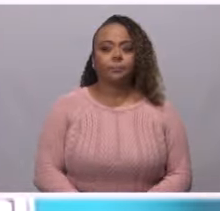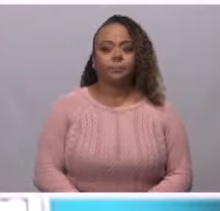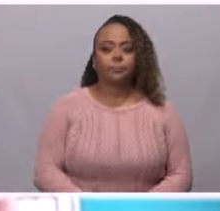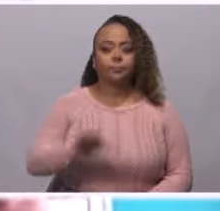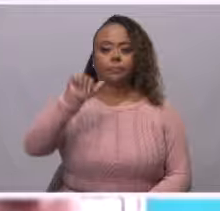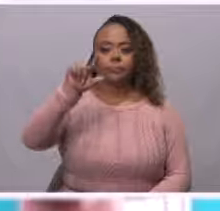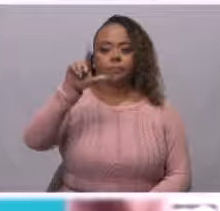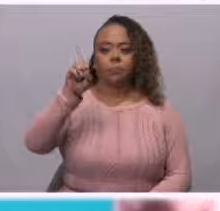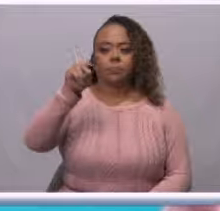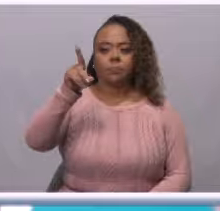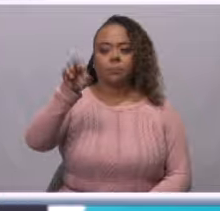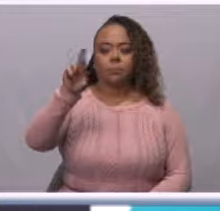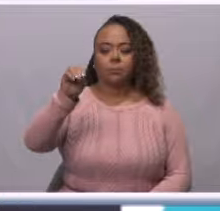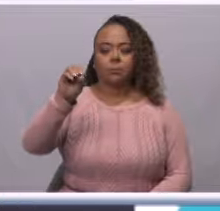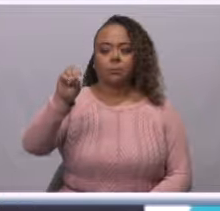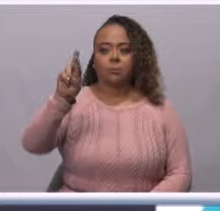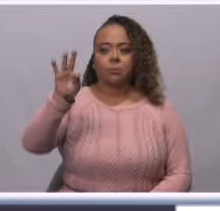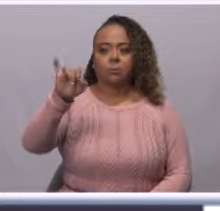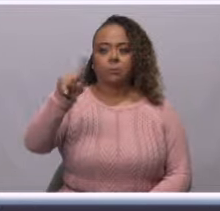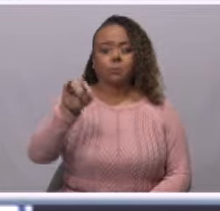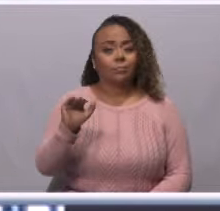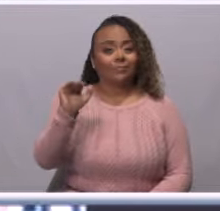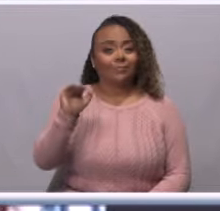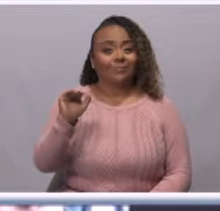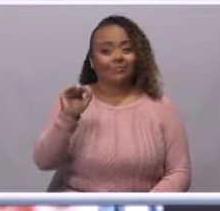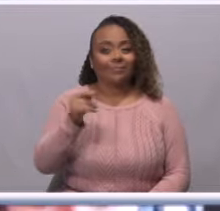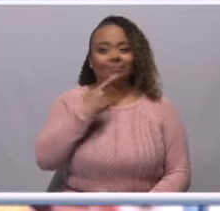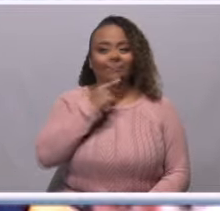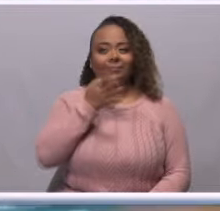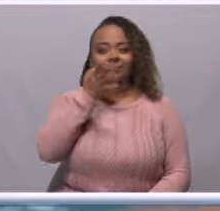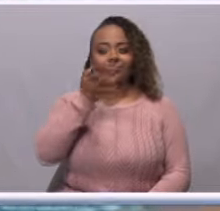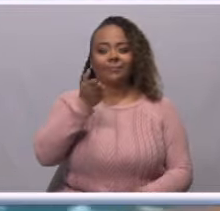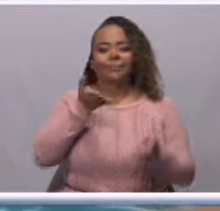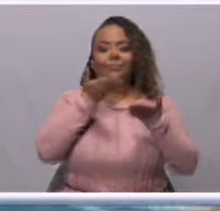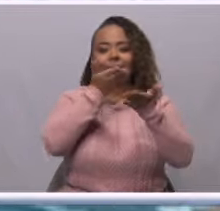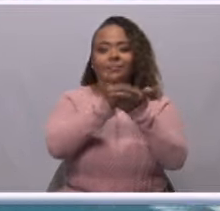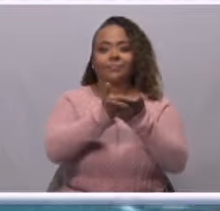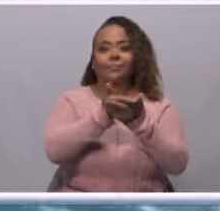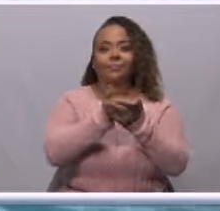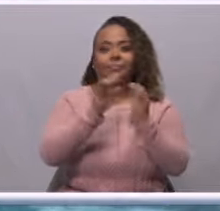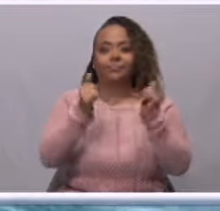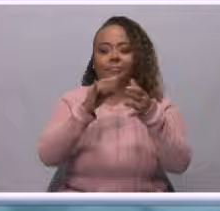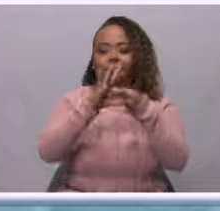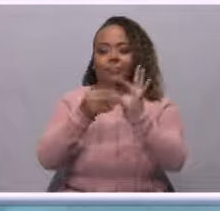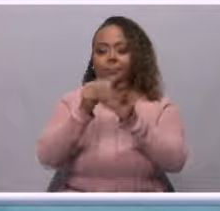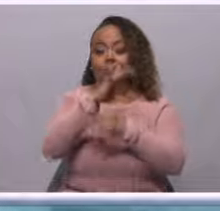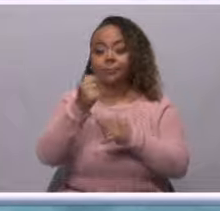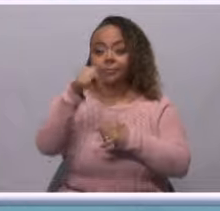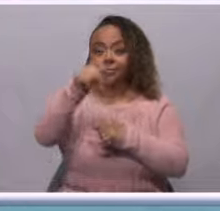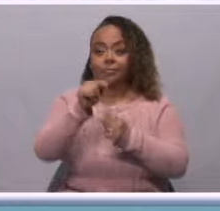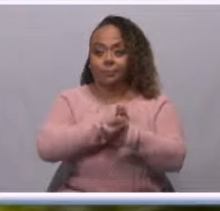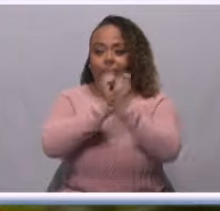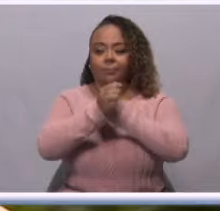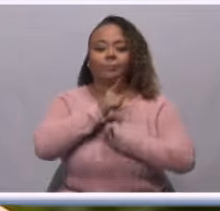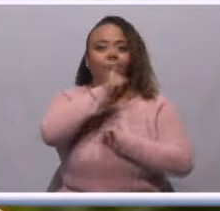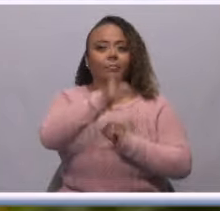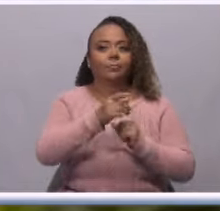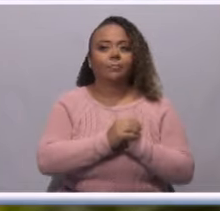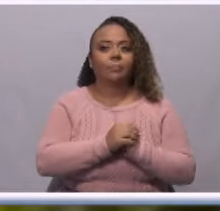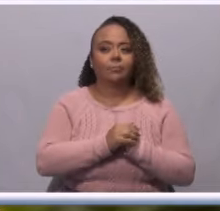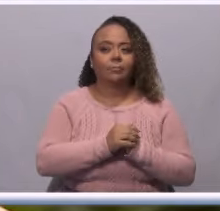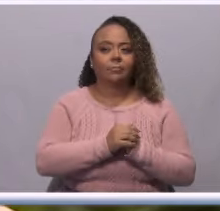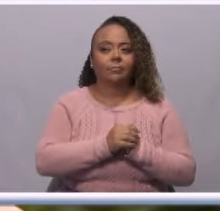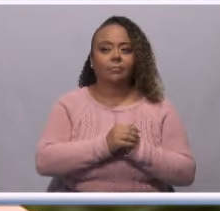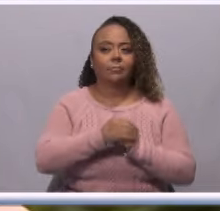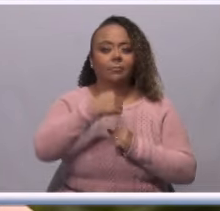Alondra Ortiz, una niña que decía que iba a estar en los Juegos Olímpicos. Y hoy se volvió realidad. Sí me lo